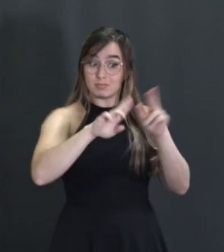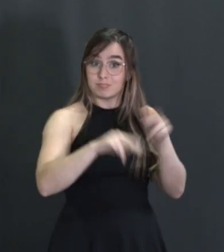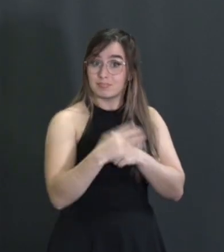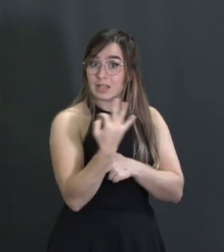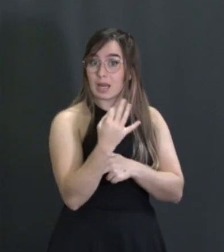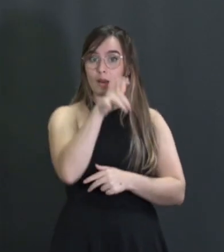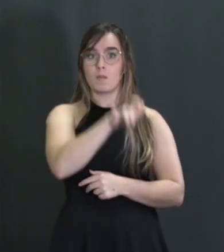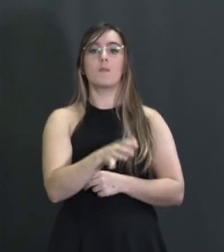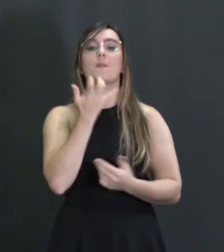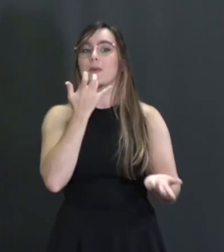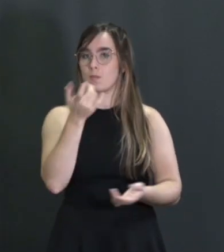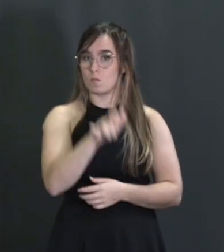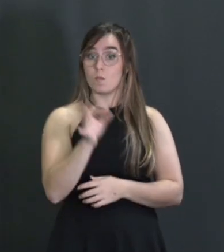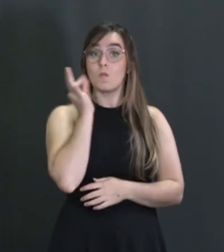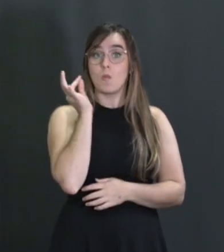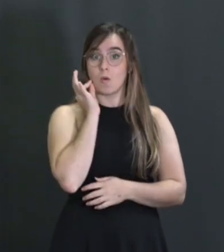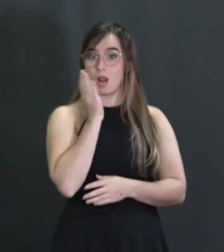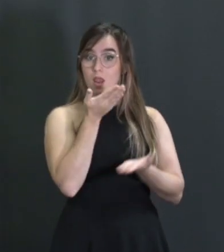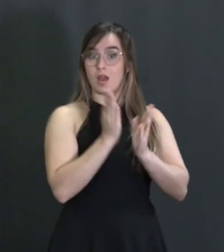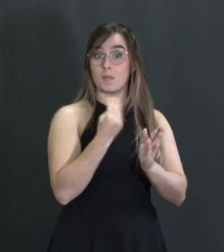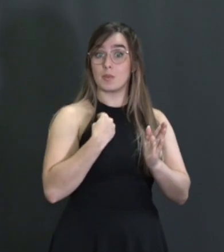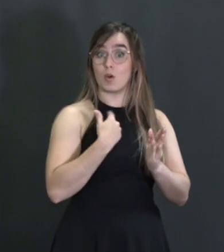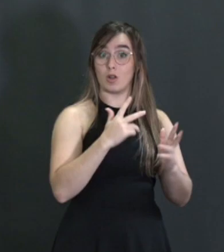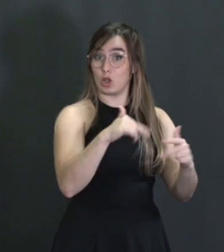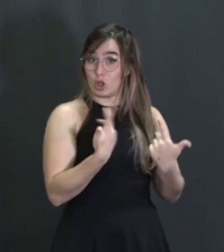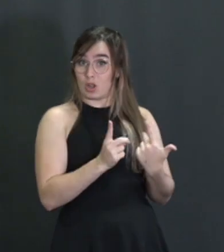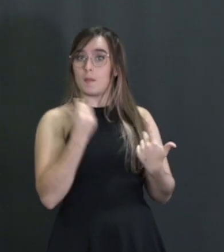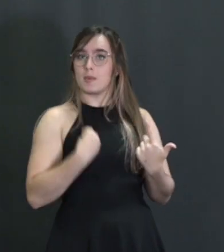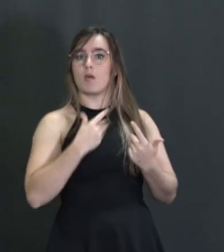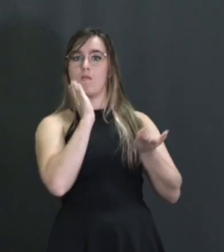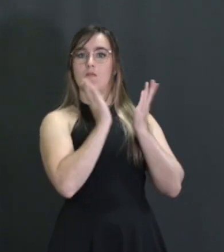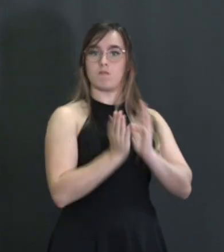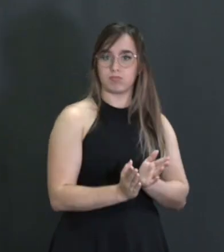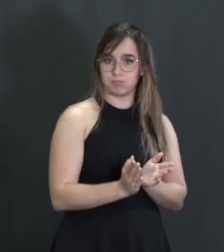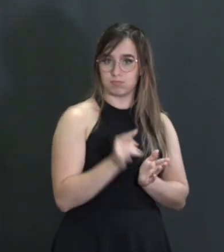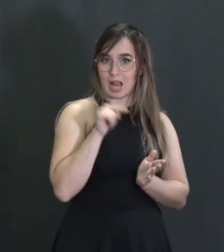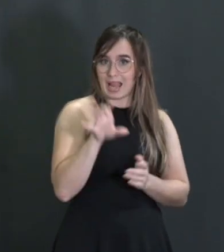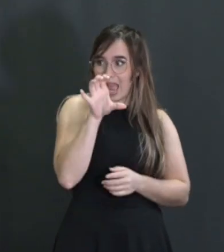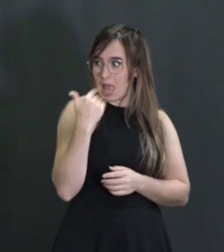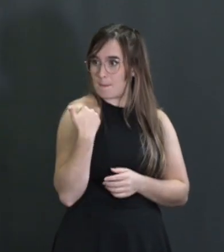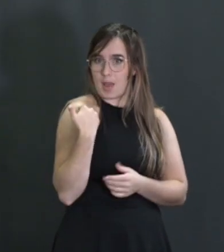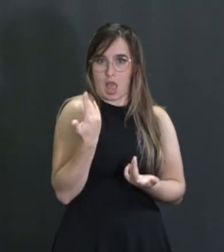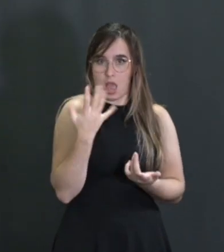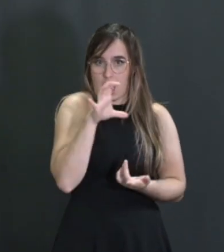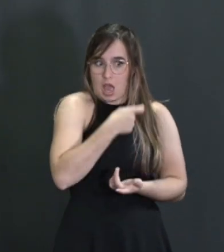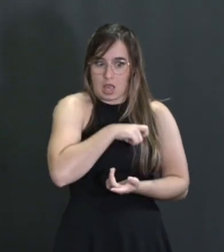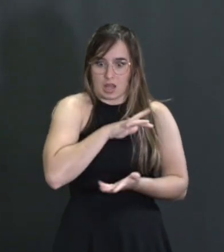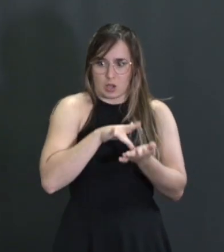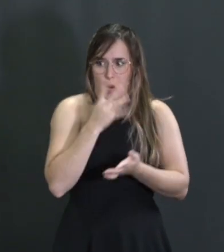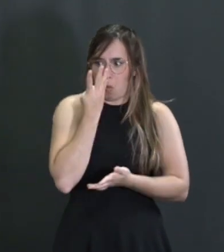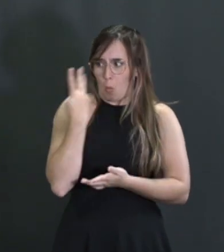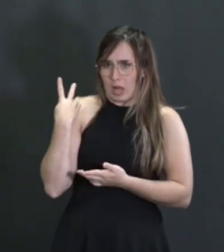mujer al margen de su voluntad, que había en España hace apenas 4 años,